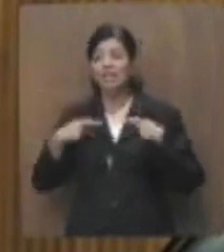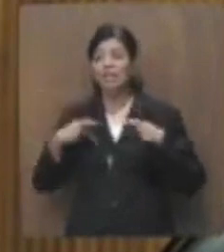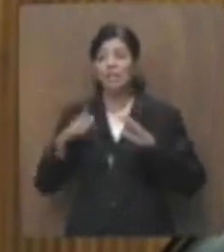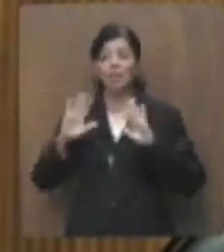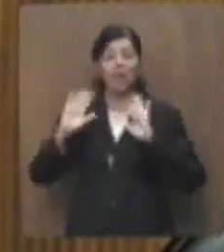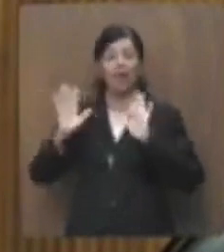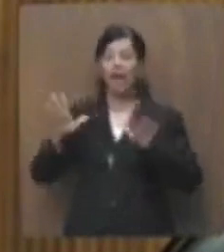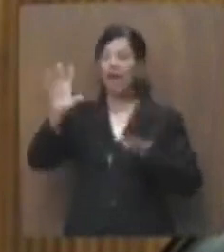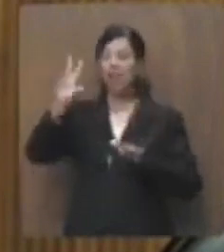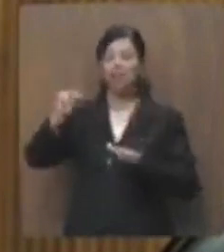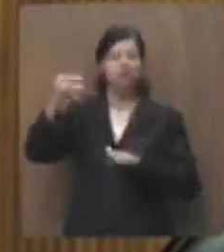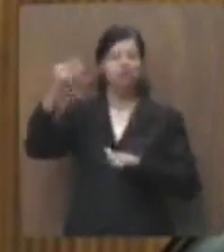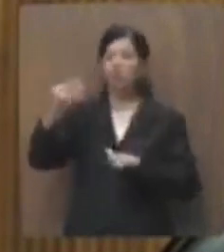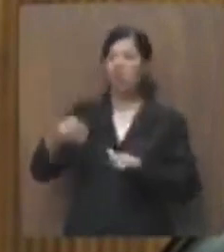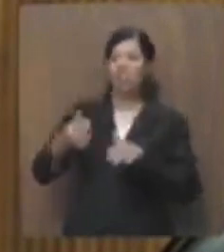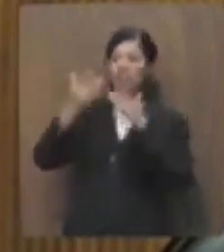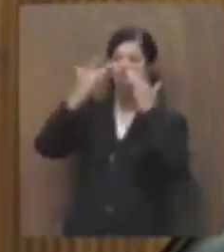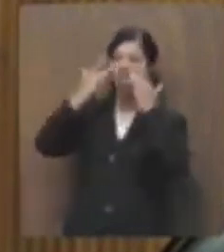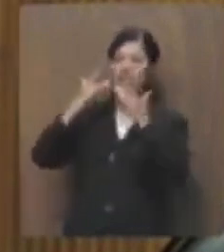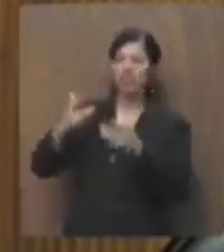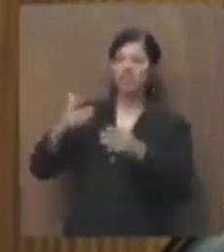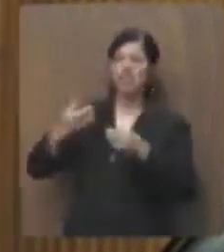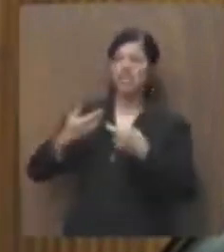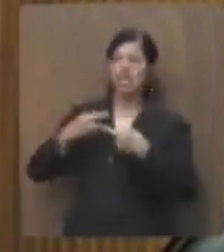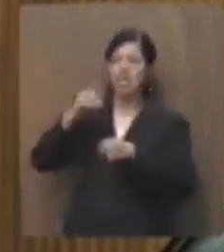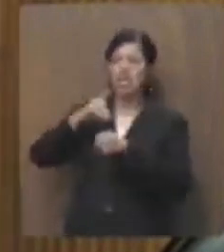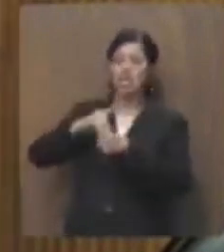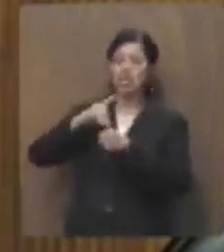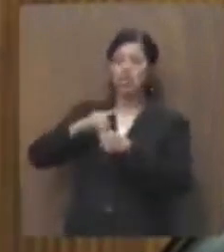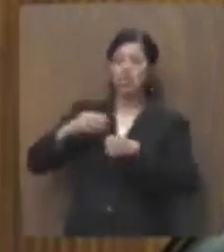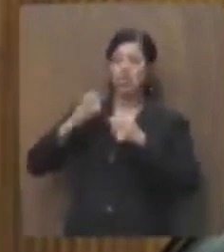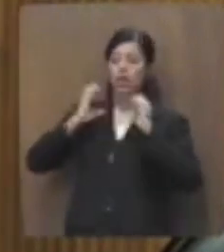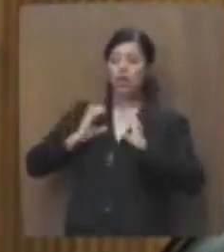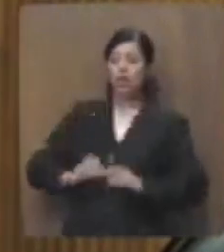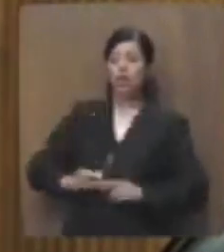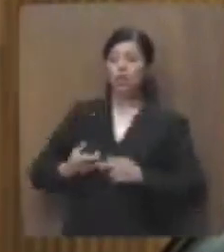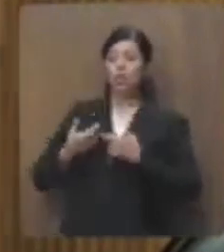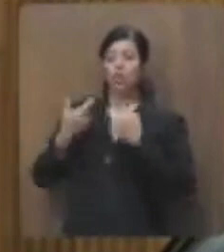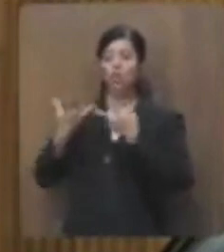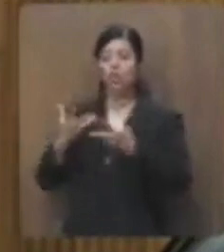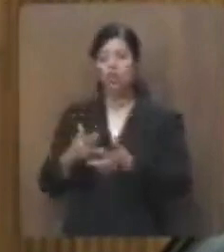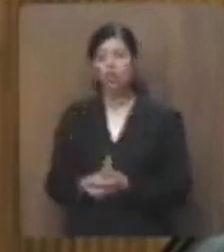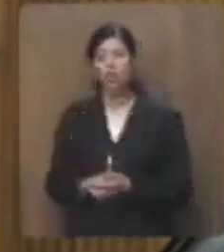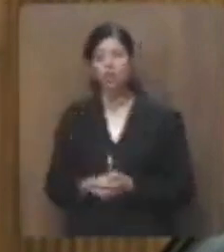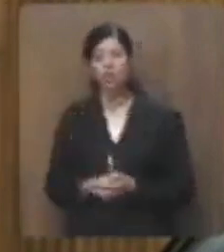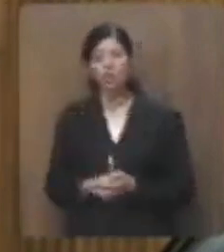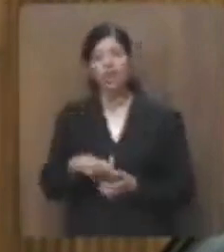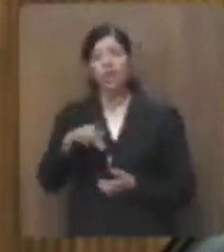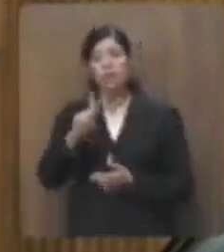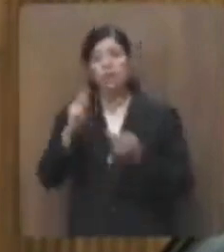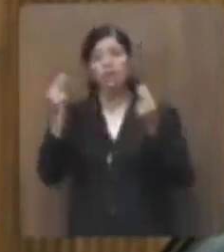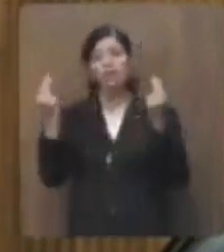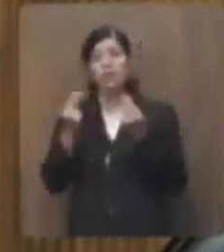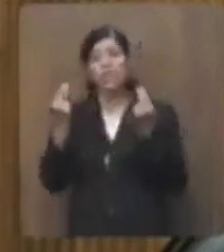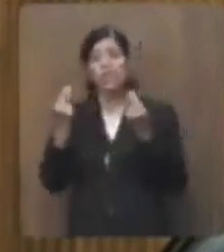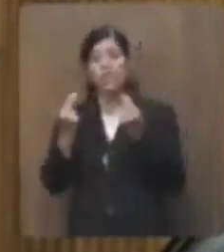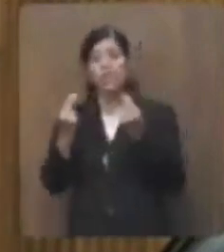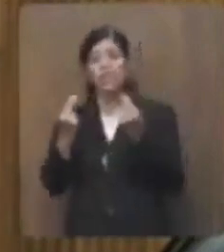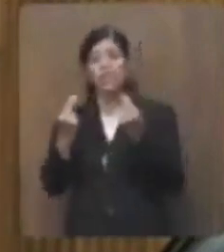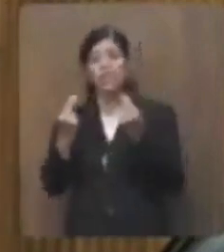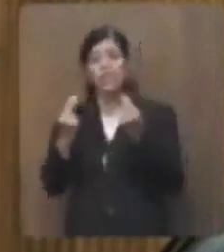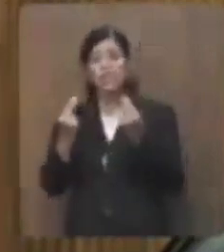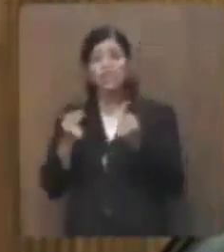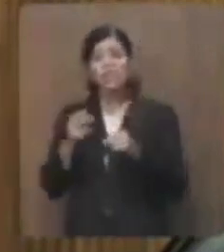órganos a esto hay que sumar también la alta demanda de tejidos y de órganos que tenemos en nuestro país